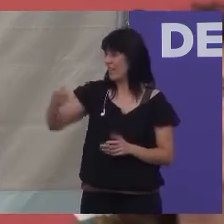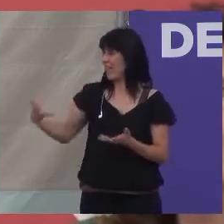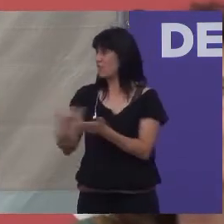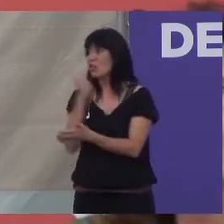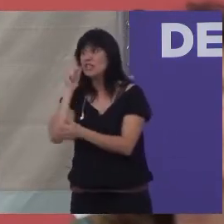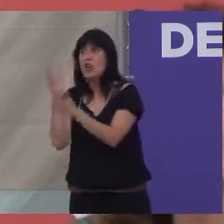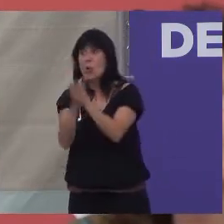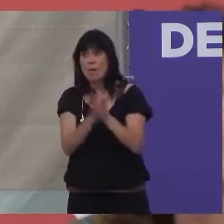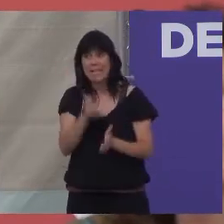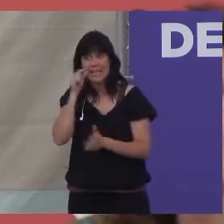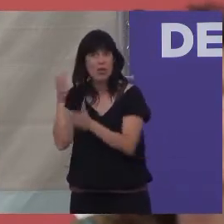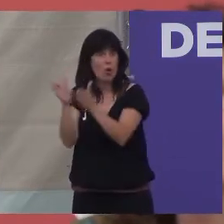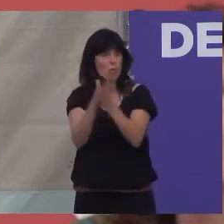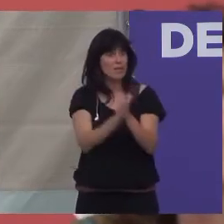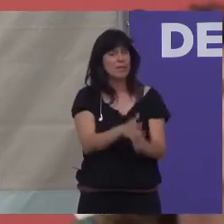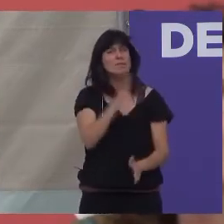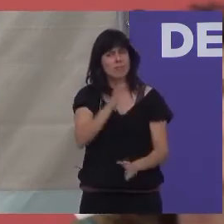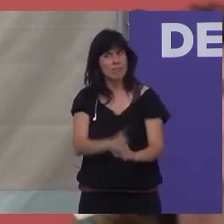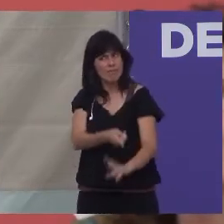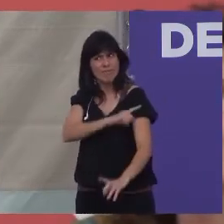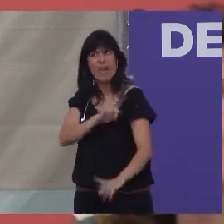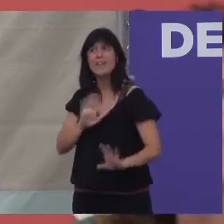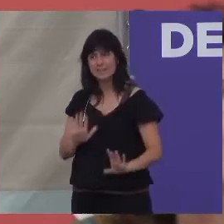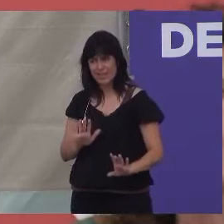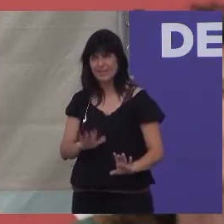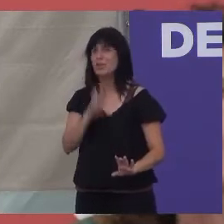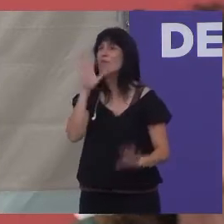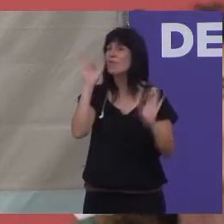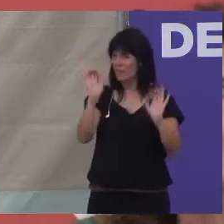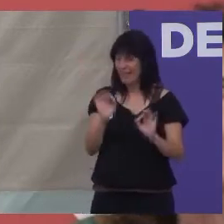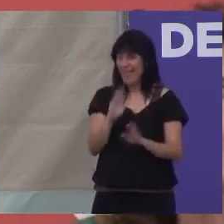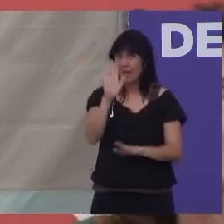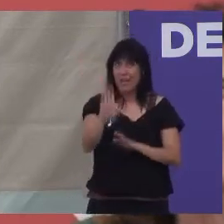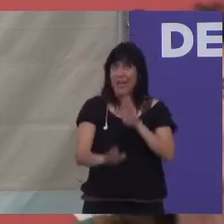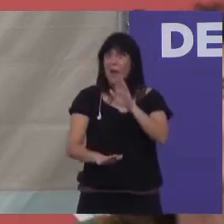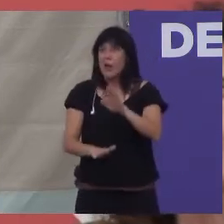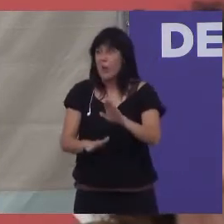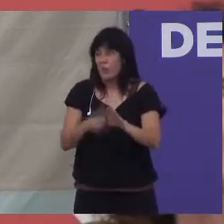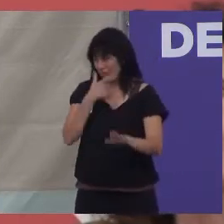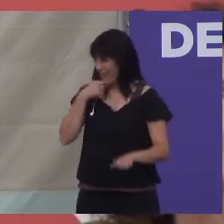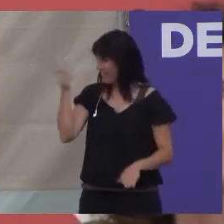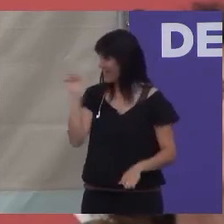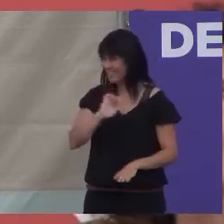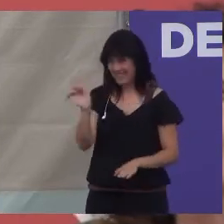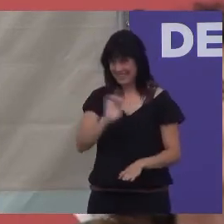compañeras y compañeros por la valentía, porque os aseguro que dar este paso no es fácil.